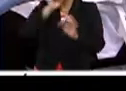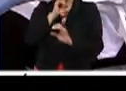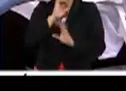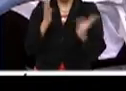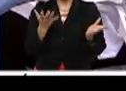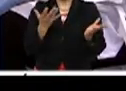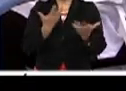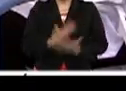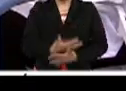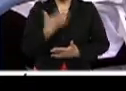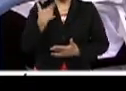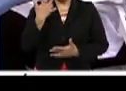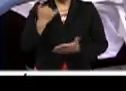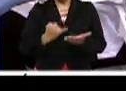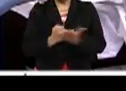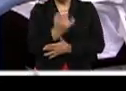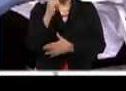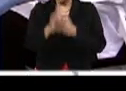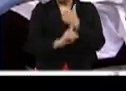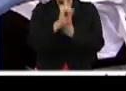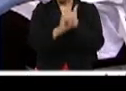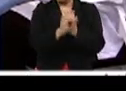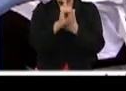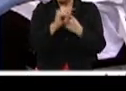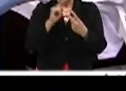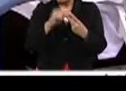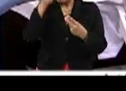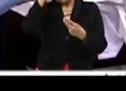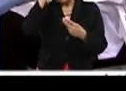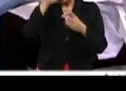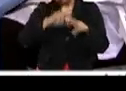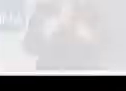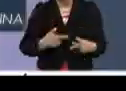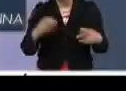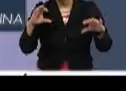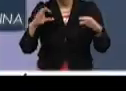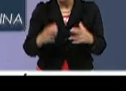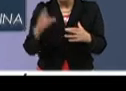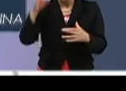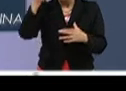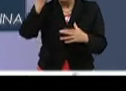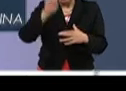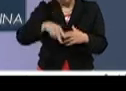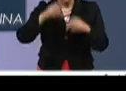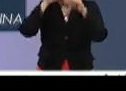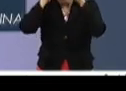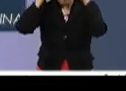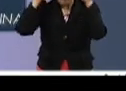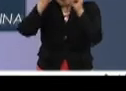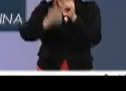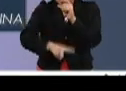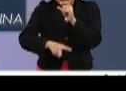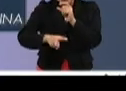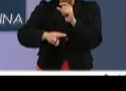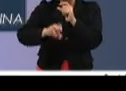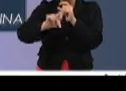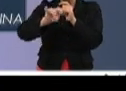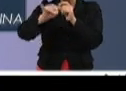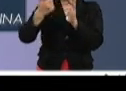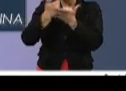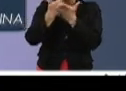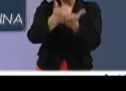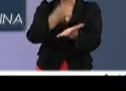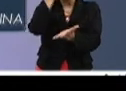¿no? Asertividad para la resolución de conflictos y pensamiento crítico, que son fundamentales. La realidad virtual en este caso nos da, o sea, un